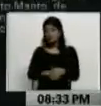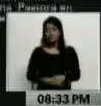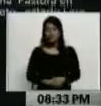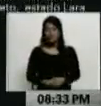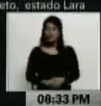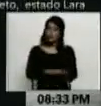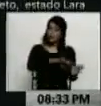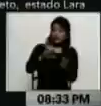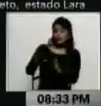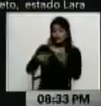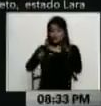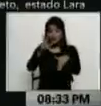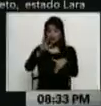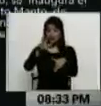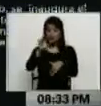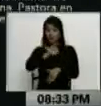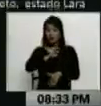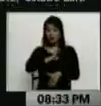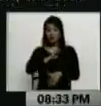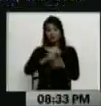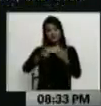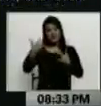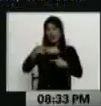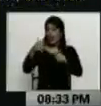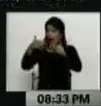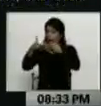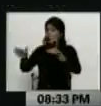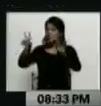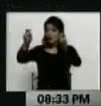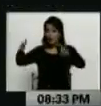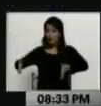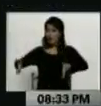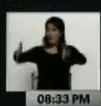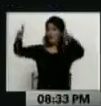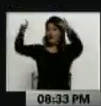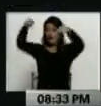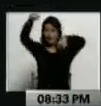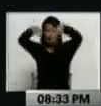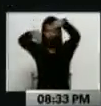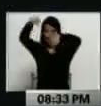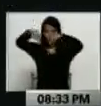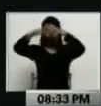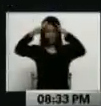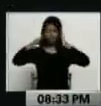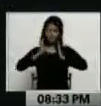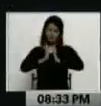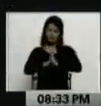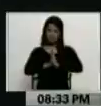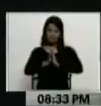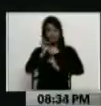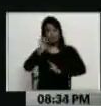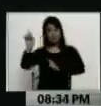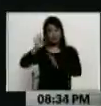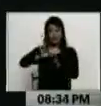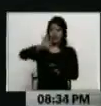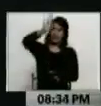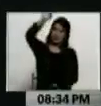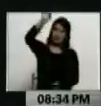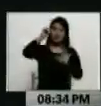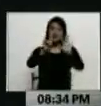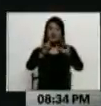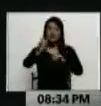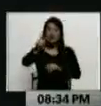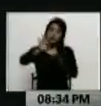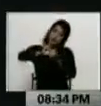2016 hace un año se inaugura el monumento manto de María divina pastor en barquisimeto estado alara con 62 m de altura es el